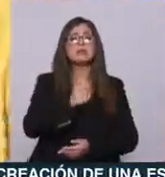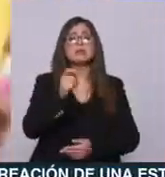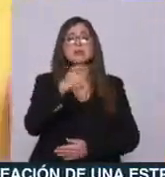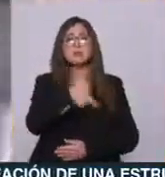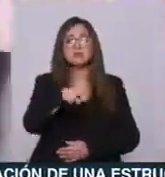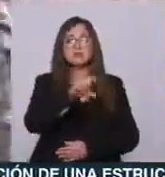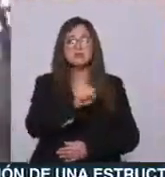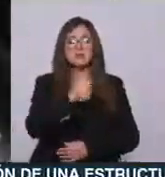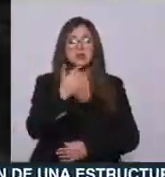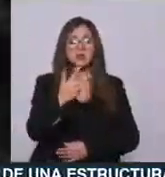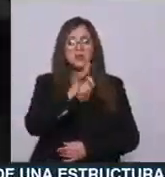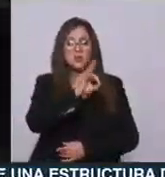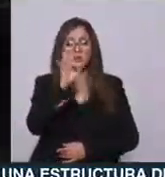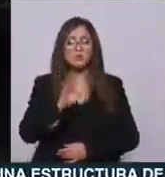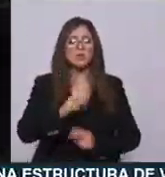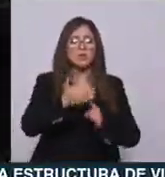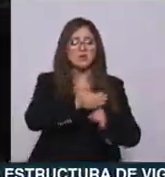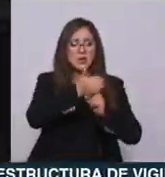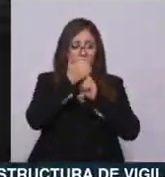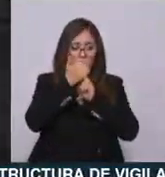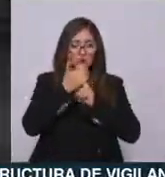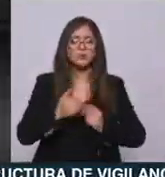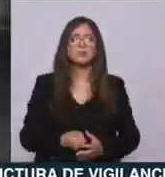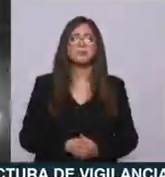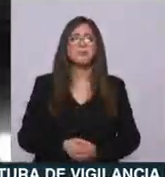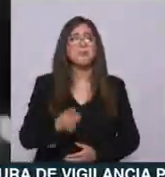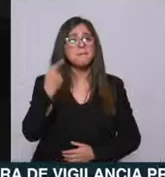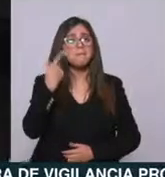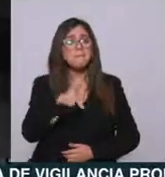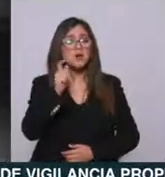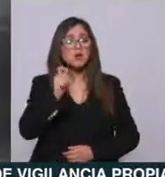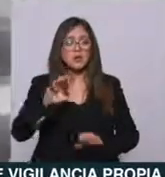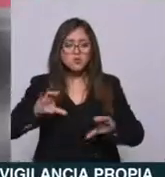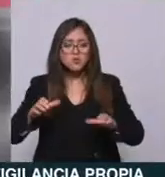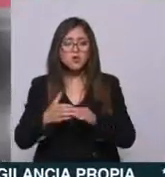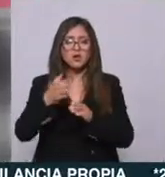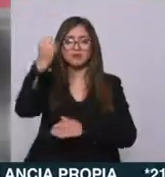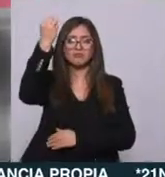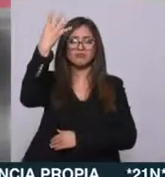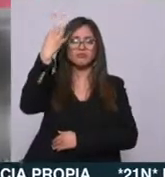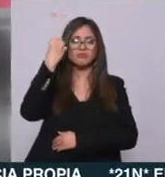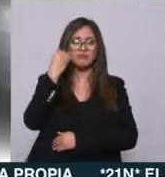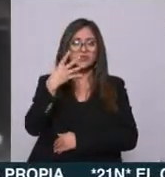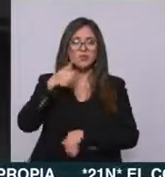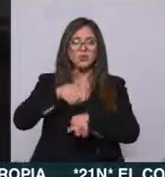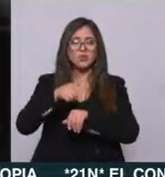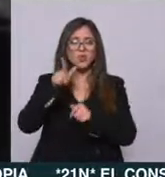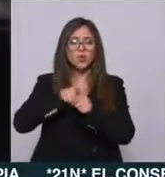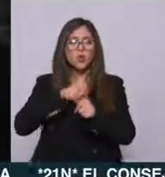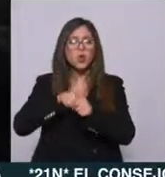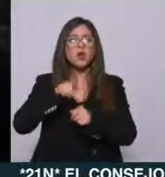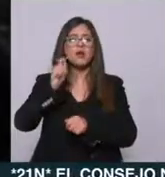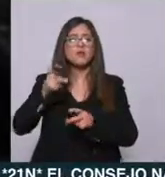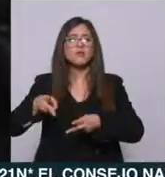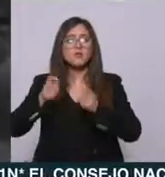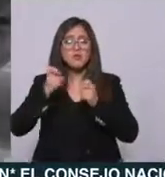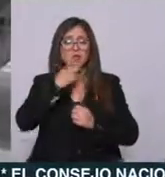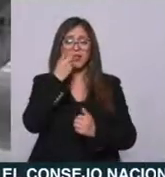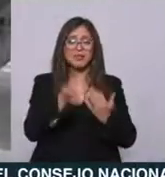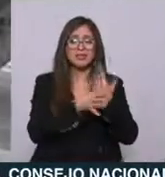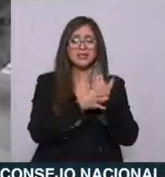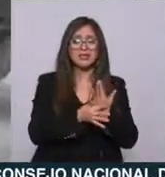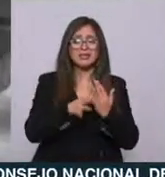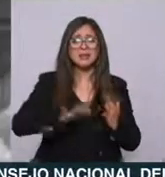secuestros del país. Por su parte, la organización Semáforo Delictivo enfatiza que en la Ciudad de México se